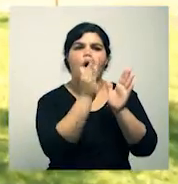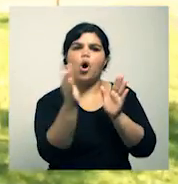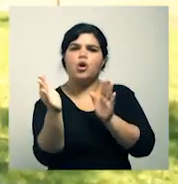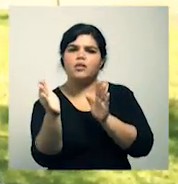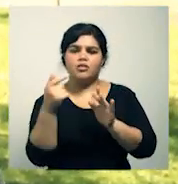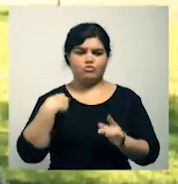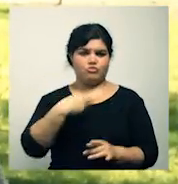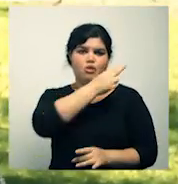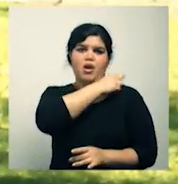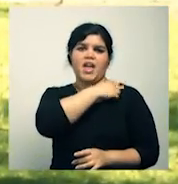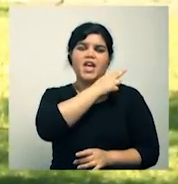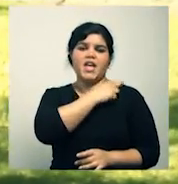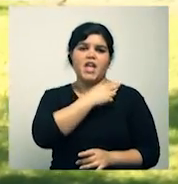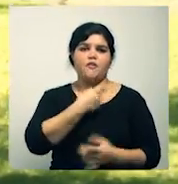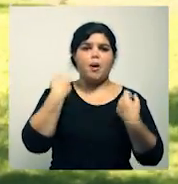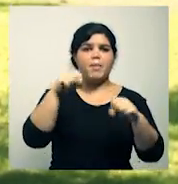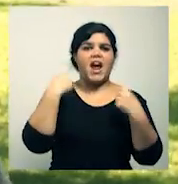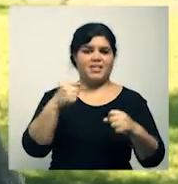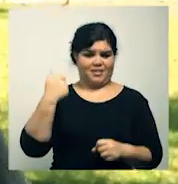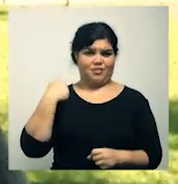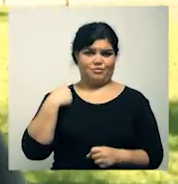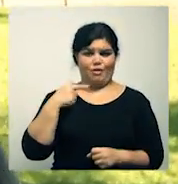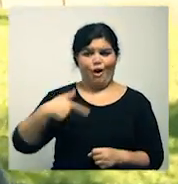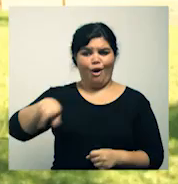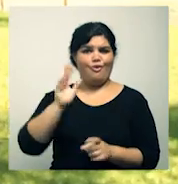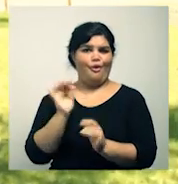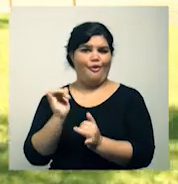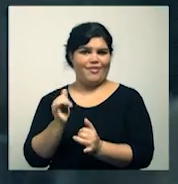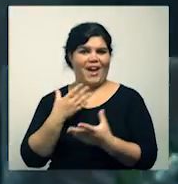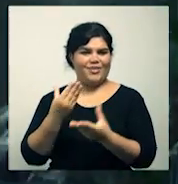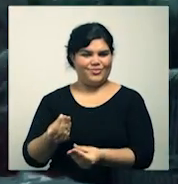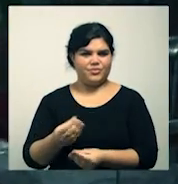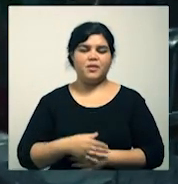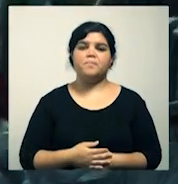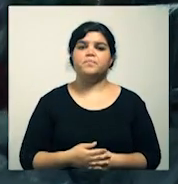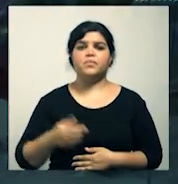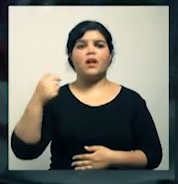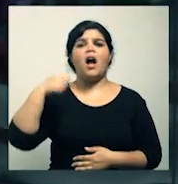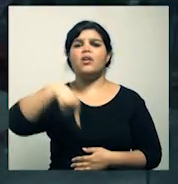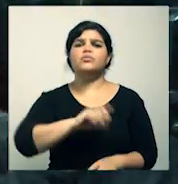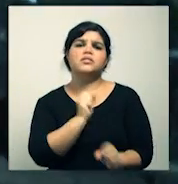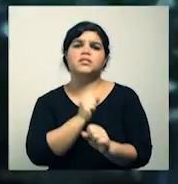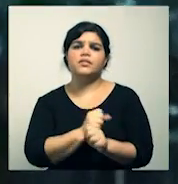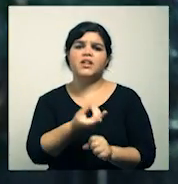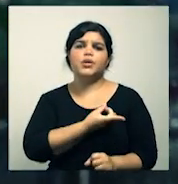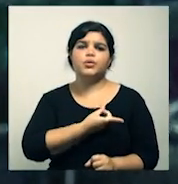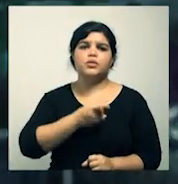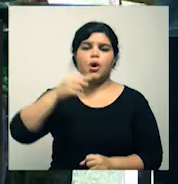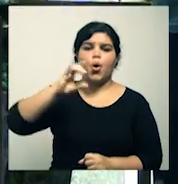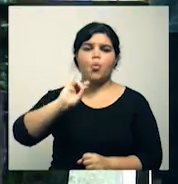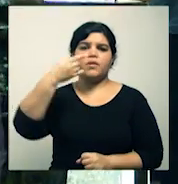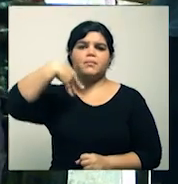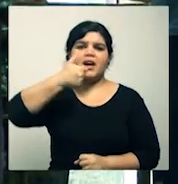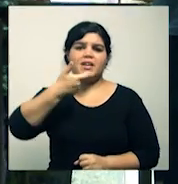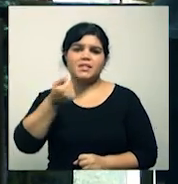No era jefa de pasante de los chicos. Y yo estoy trabajando ahora en la vecindad